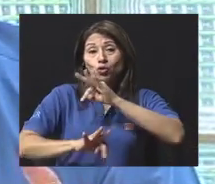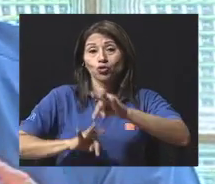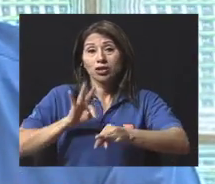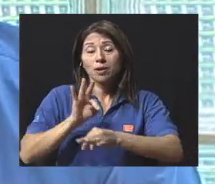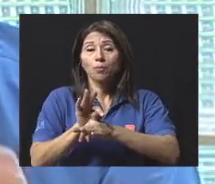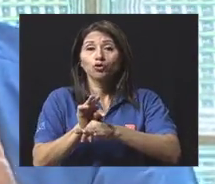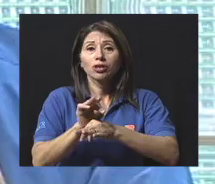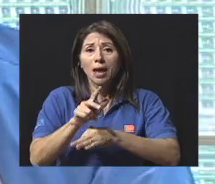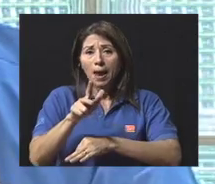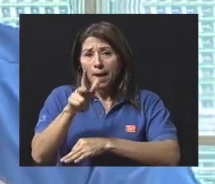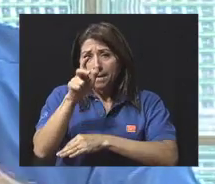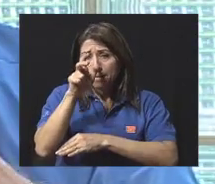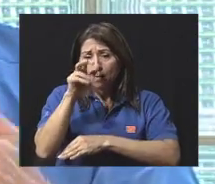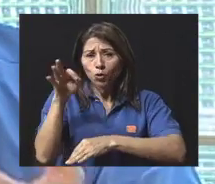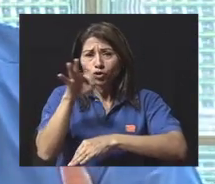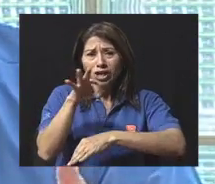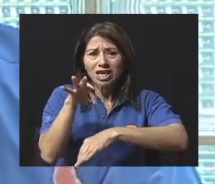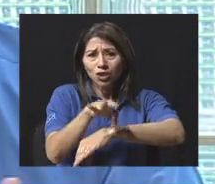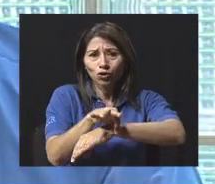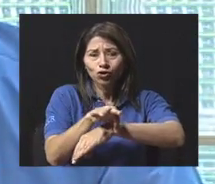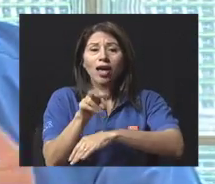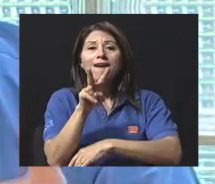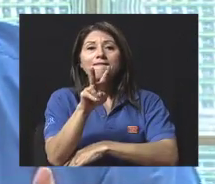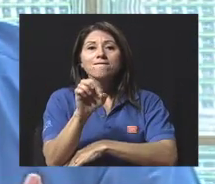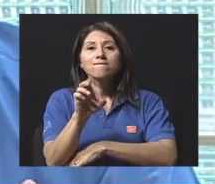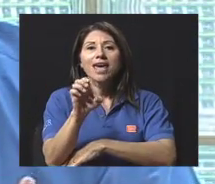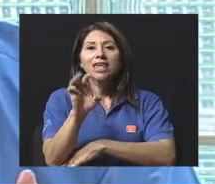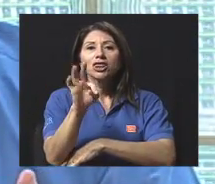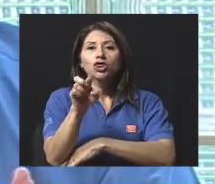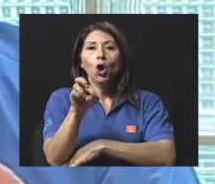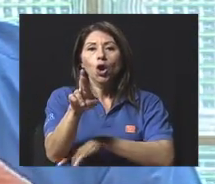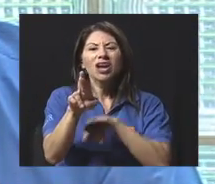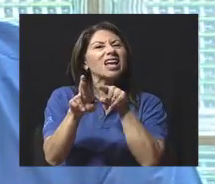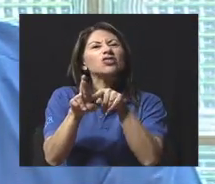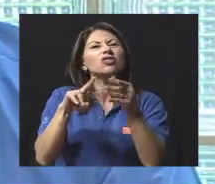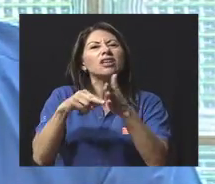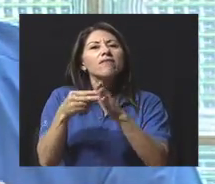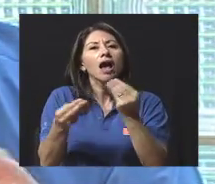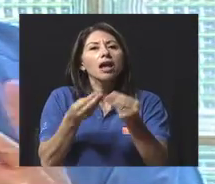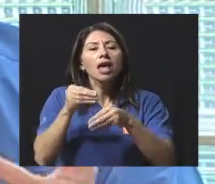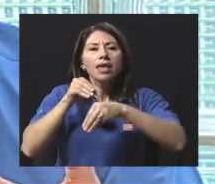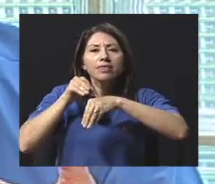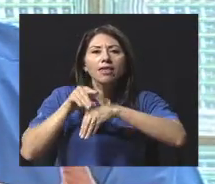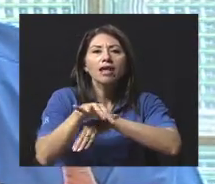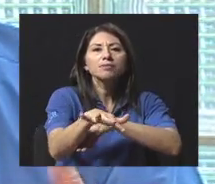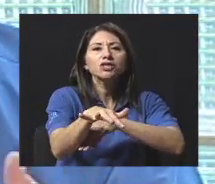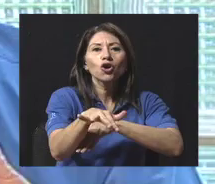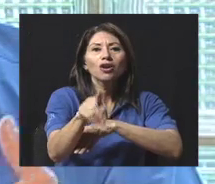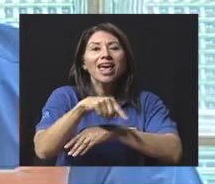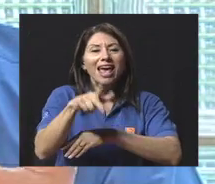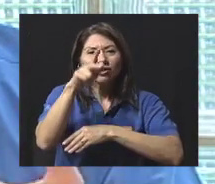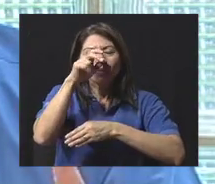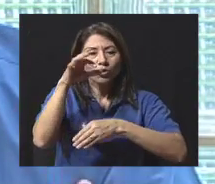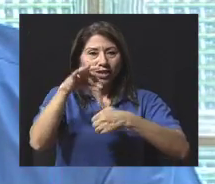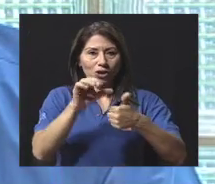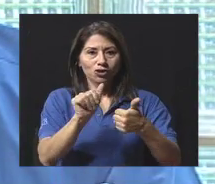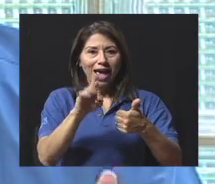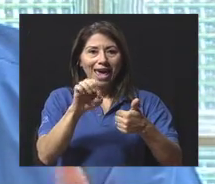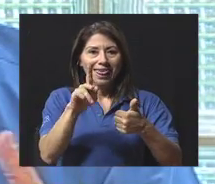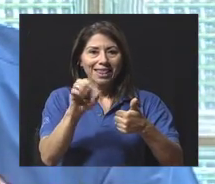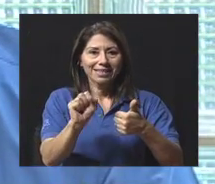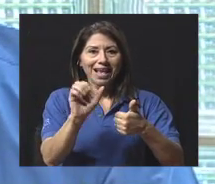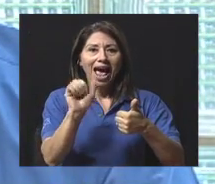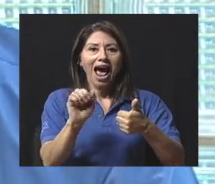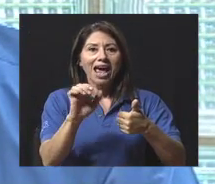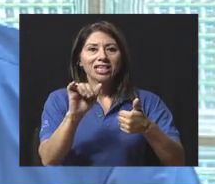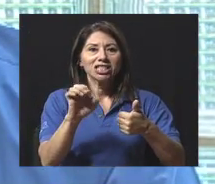vectores vectores es un transmisor muy adecuados para que el virus sea diseminado Estos son a egipti y